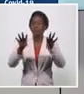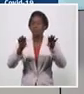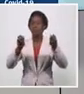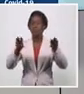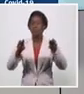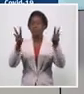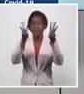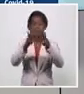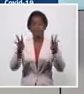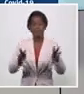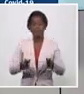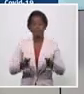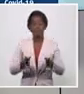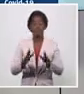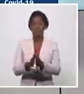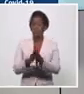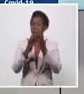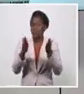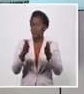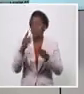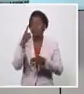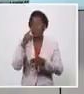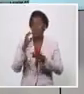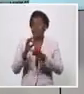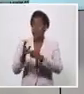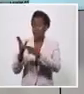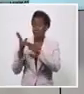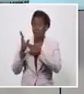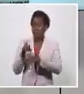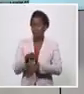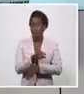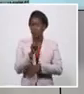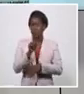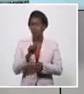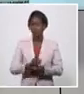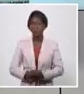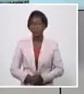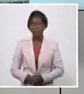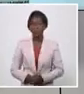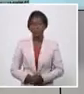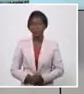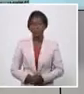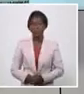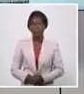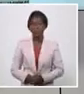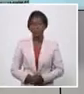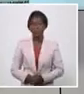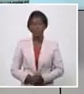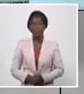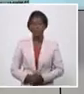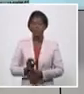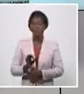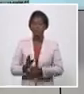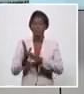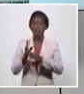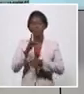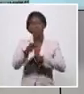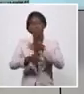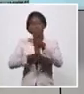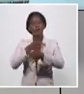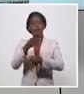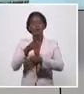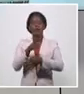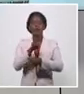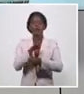ha estado circulando en las últimas horas. Patria y Vida busca borrar el significado que en la soberanía